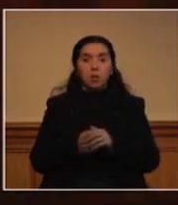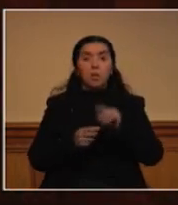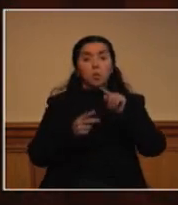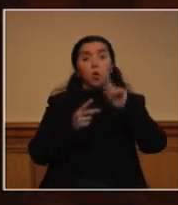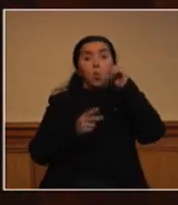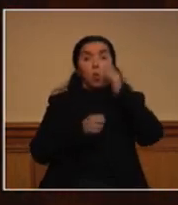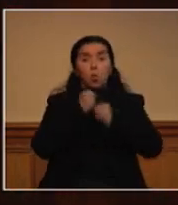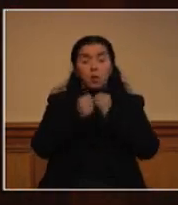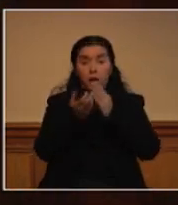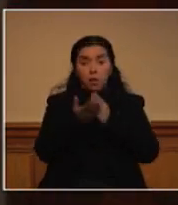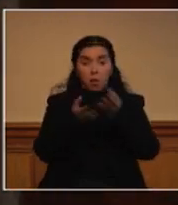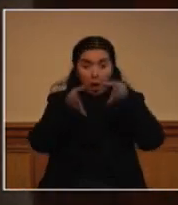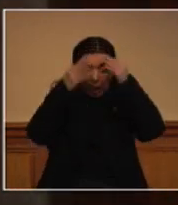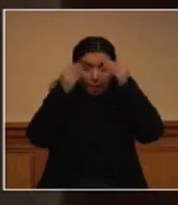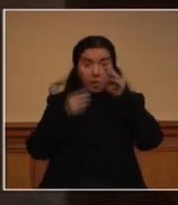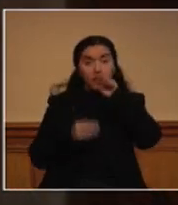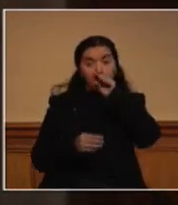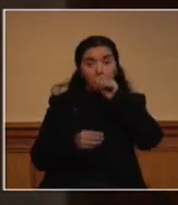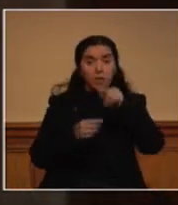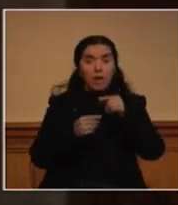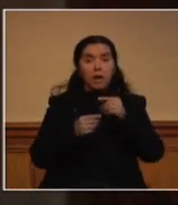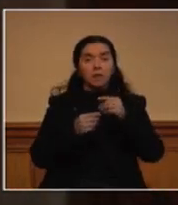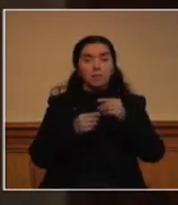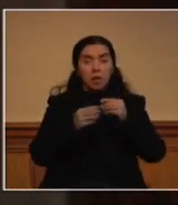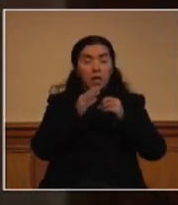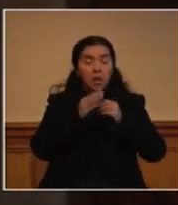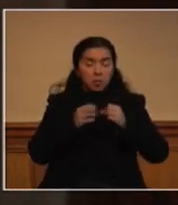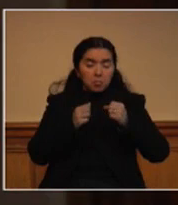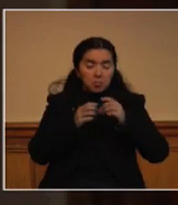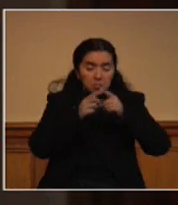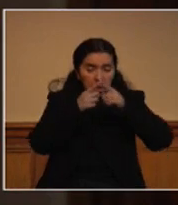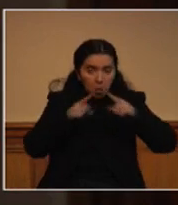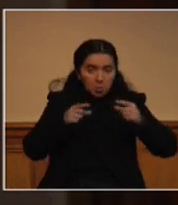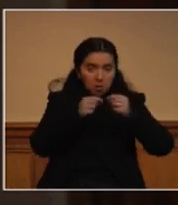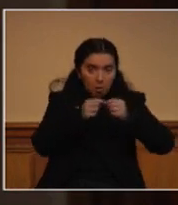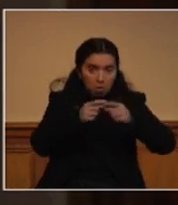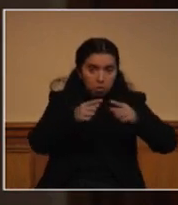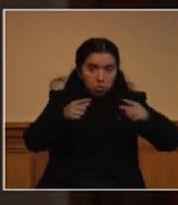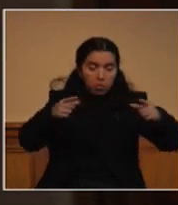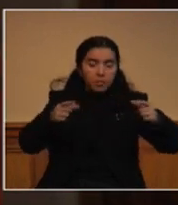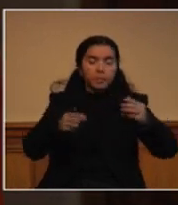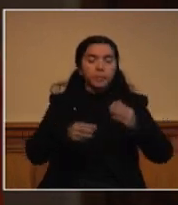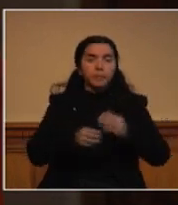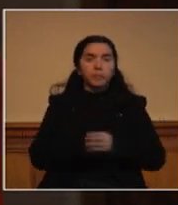hablar, va desarrollando su capacidad lingüística y